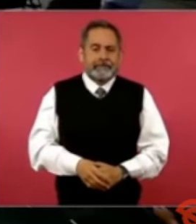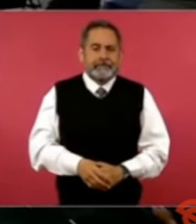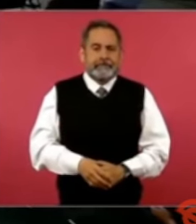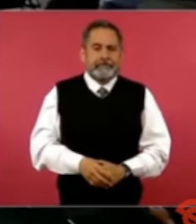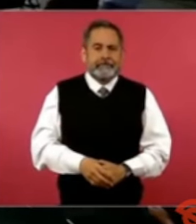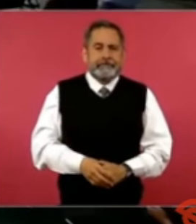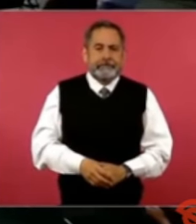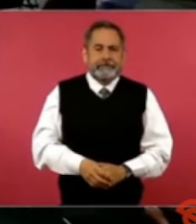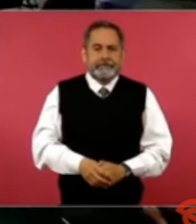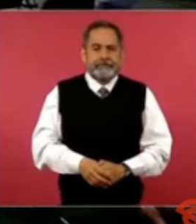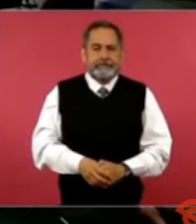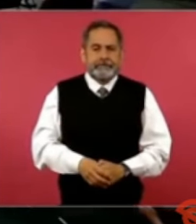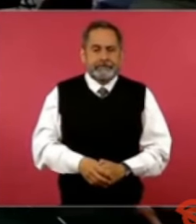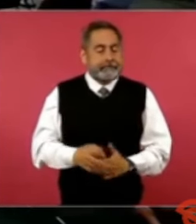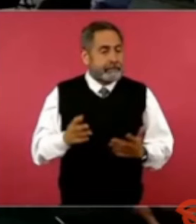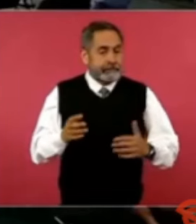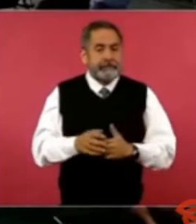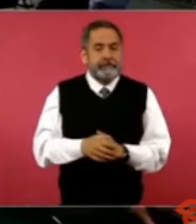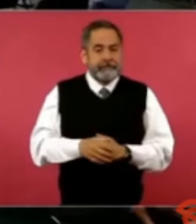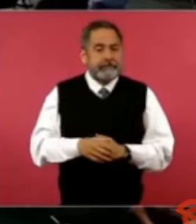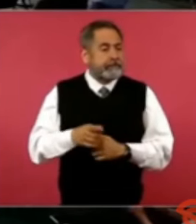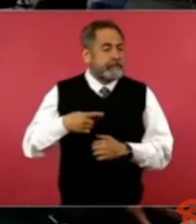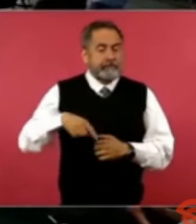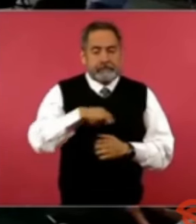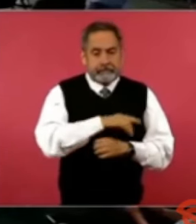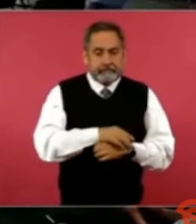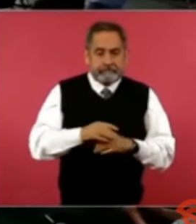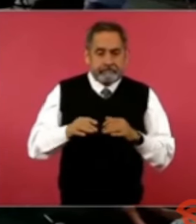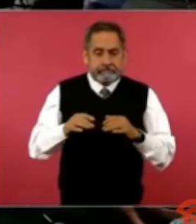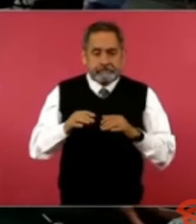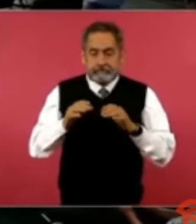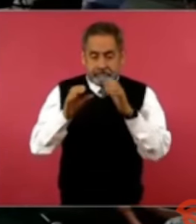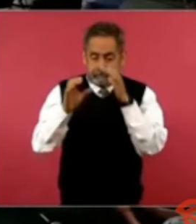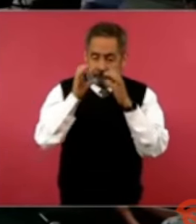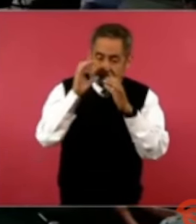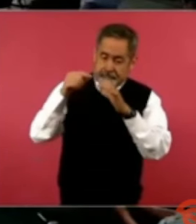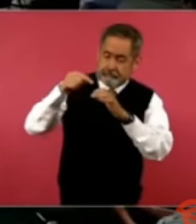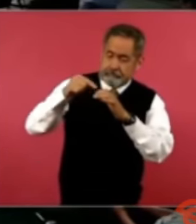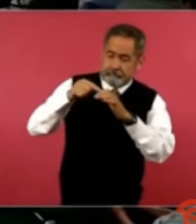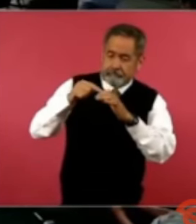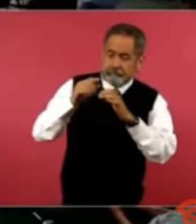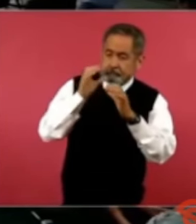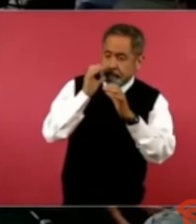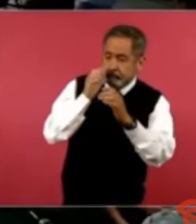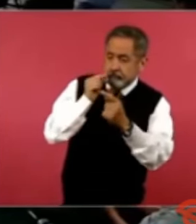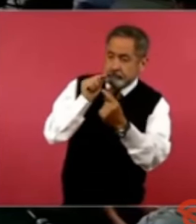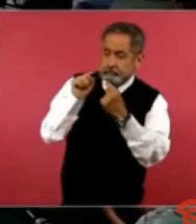ellos porque la comunicación son mensajes de ida y vuelta